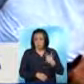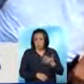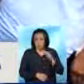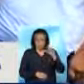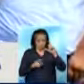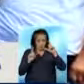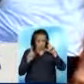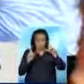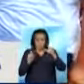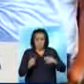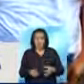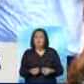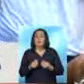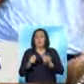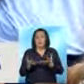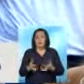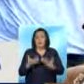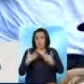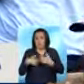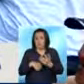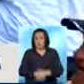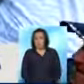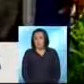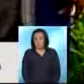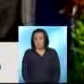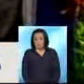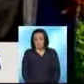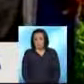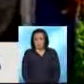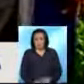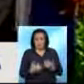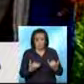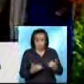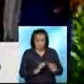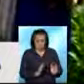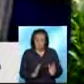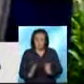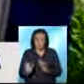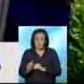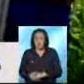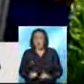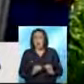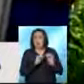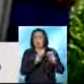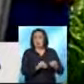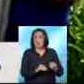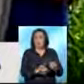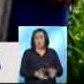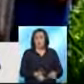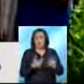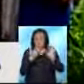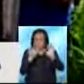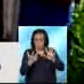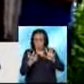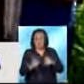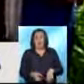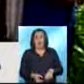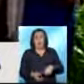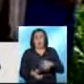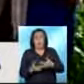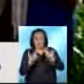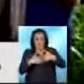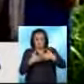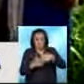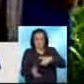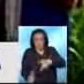fotos, ofreció maquinarias. Nos vamos a organizar y vamos a instalar 8 motobombas en